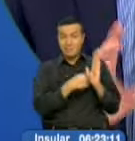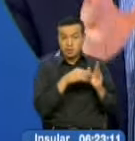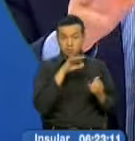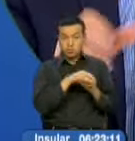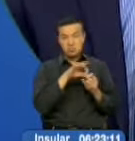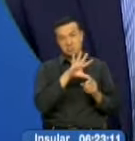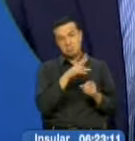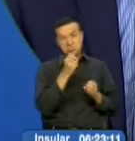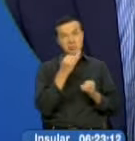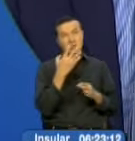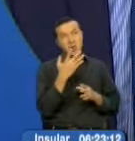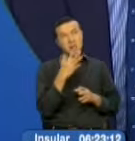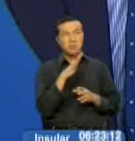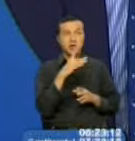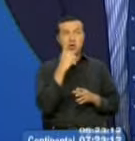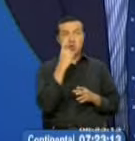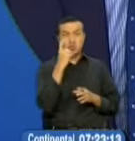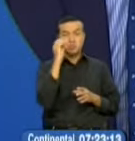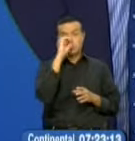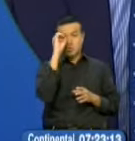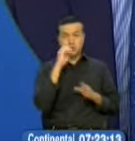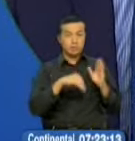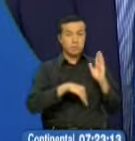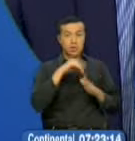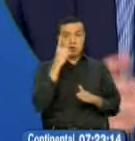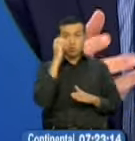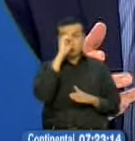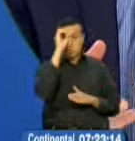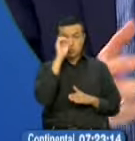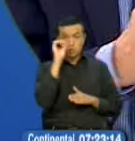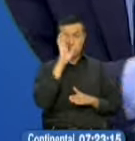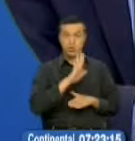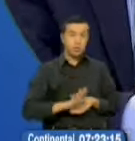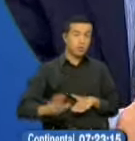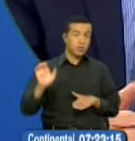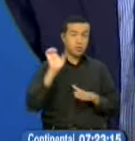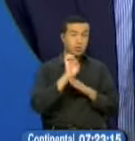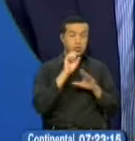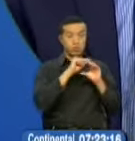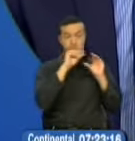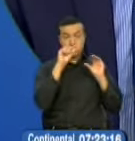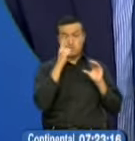representan más o menos más del 11% de la votación, que se dio